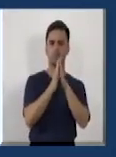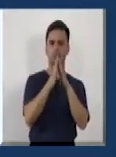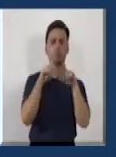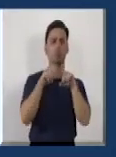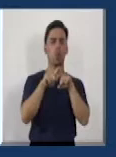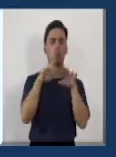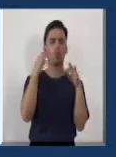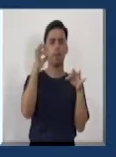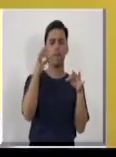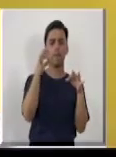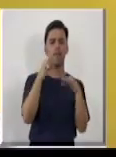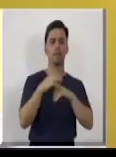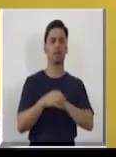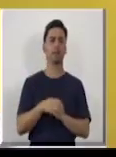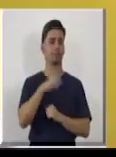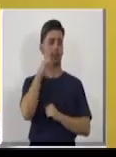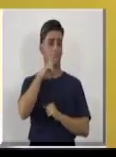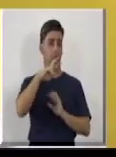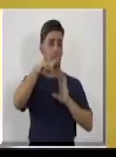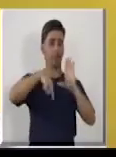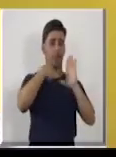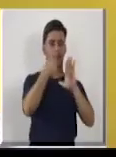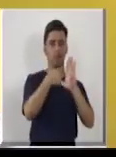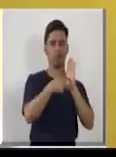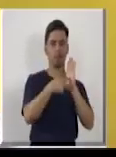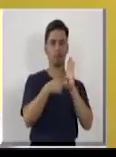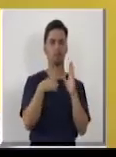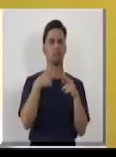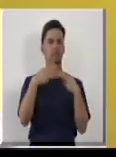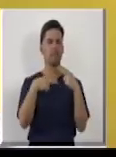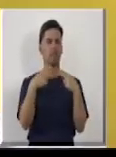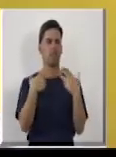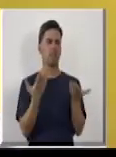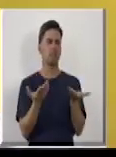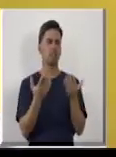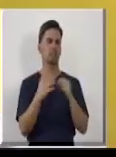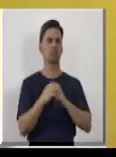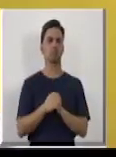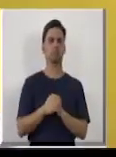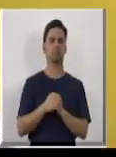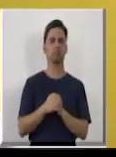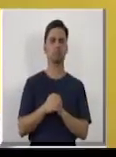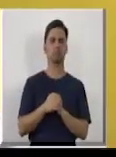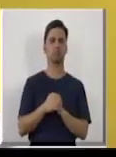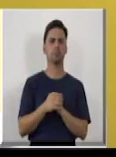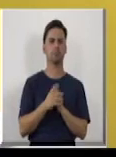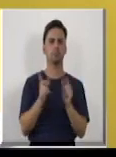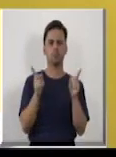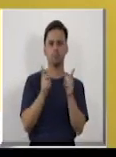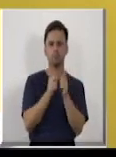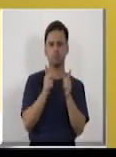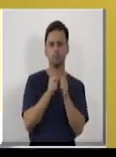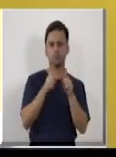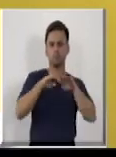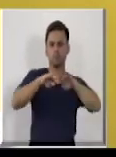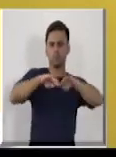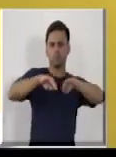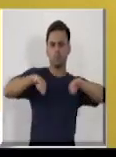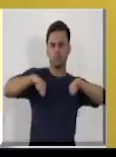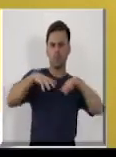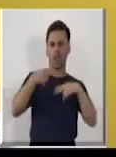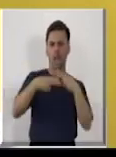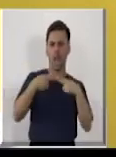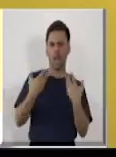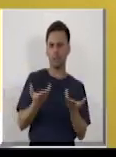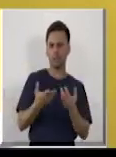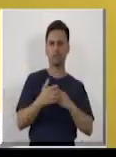vamos a hacer como lo aparece en la alarma. Y van a observar que hay allí, se cumple con un fenómeno que hemos venido viendo hasta este momento. Por lo tanto,